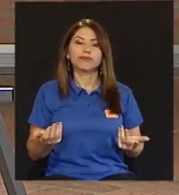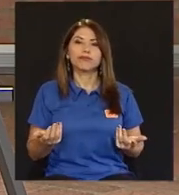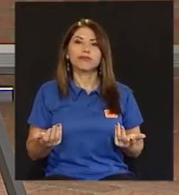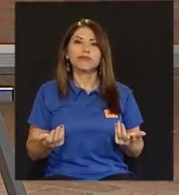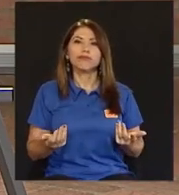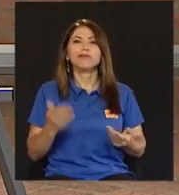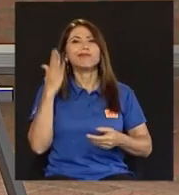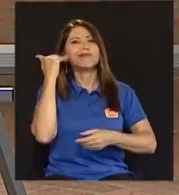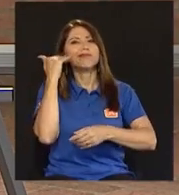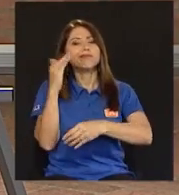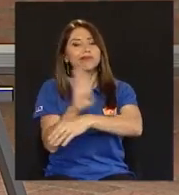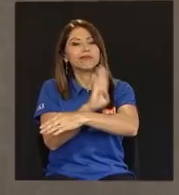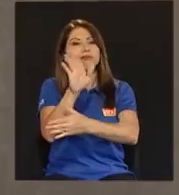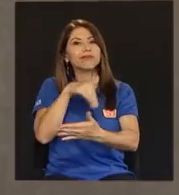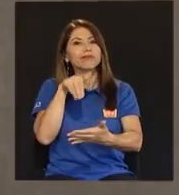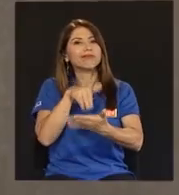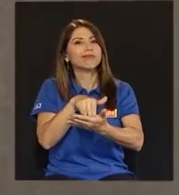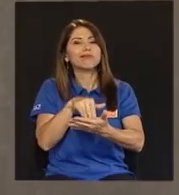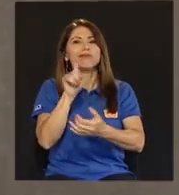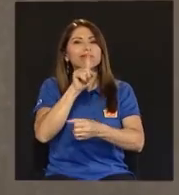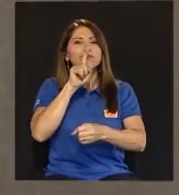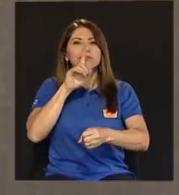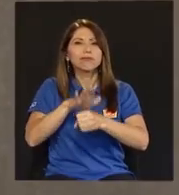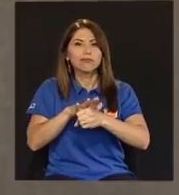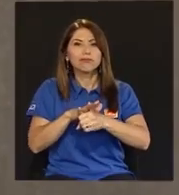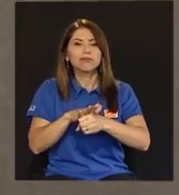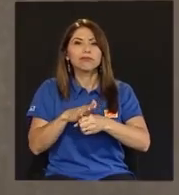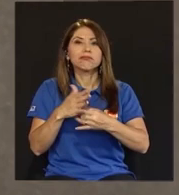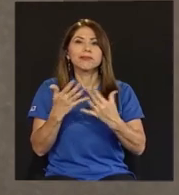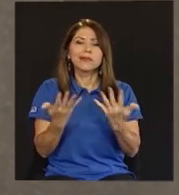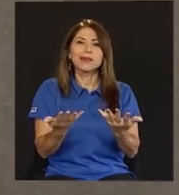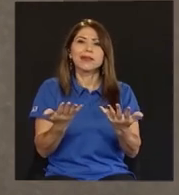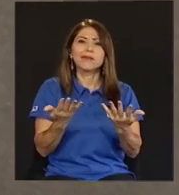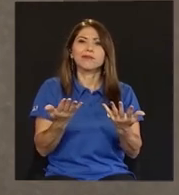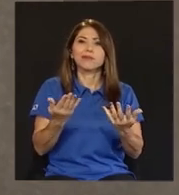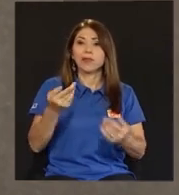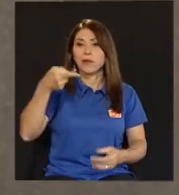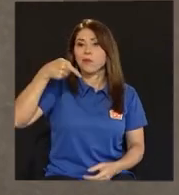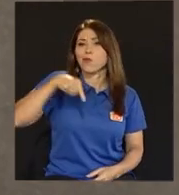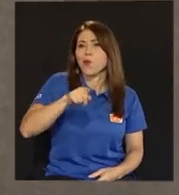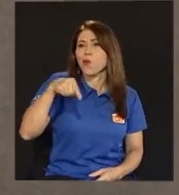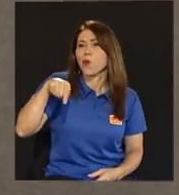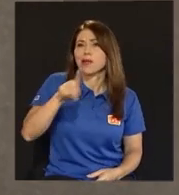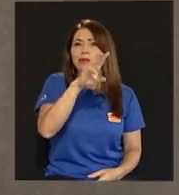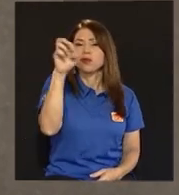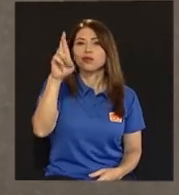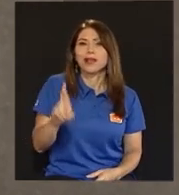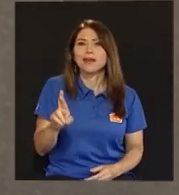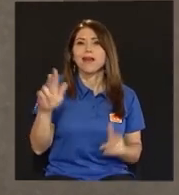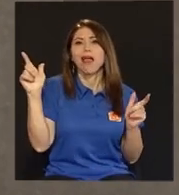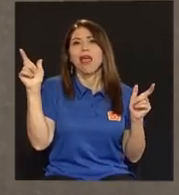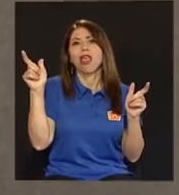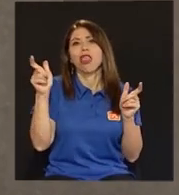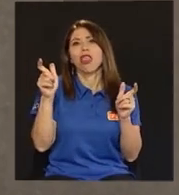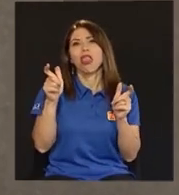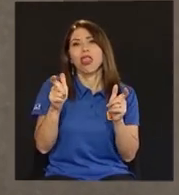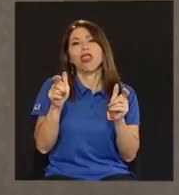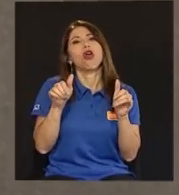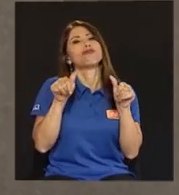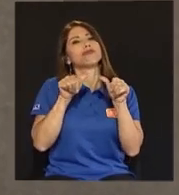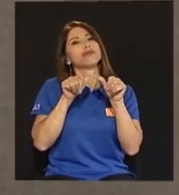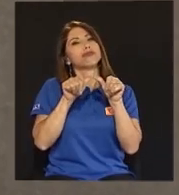el Banco Central no se compromete en que la violencia en Costa Rica decrezca de manera